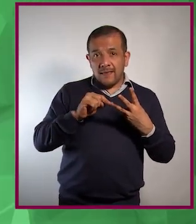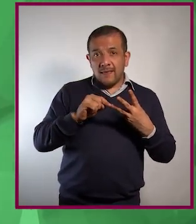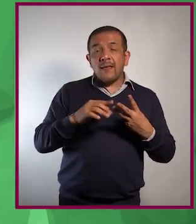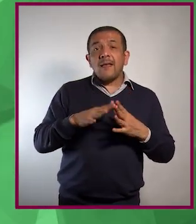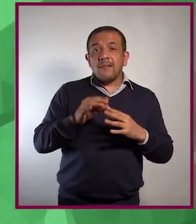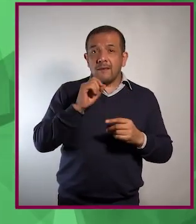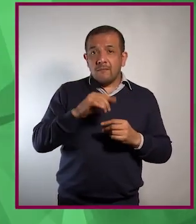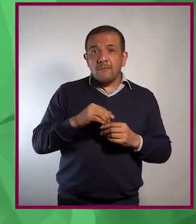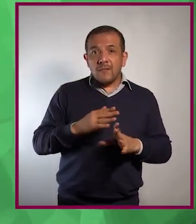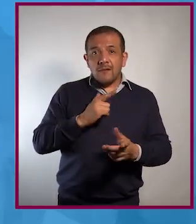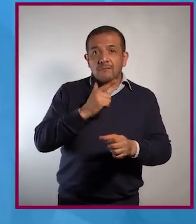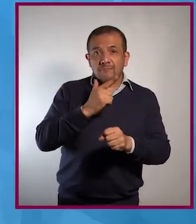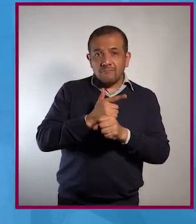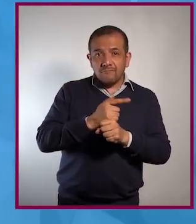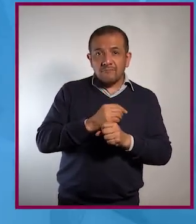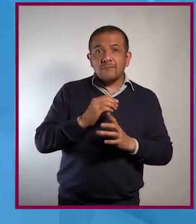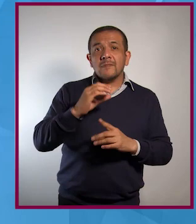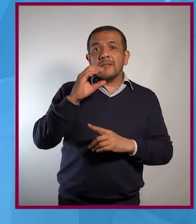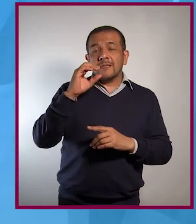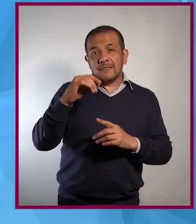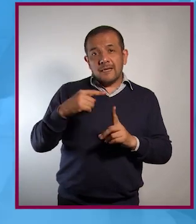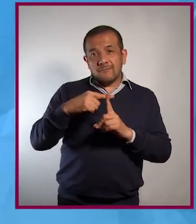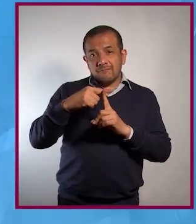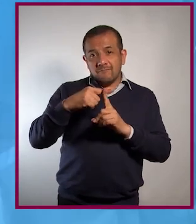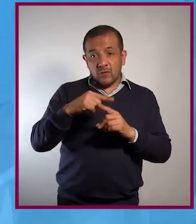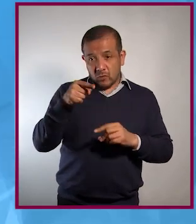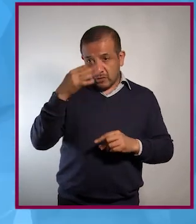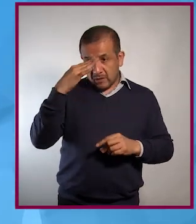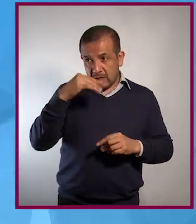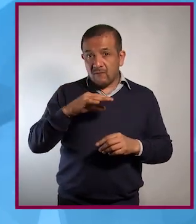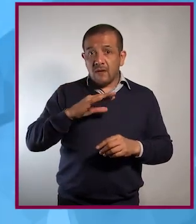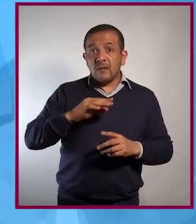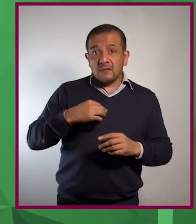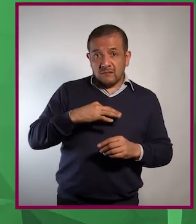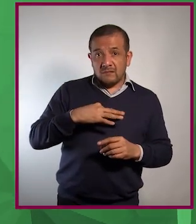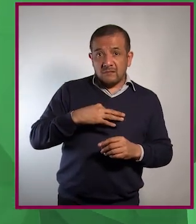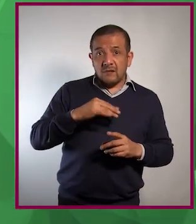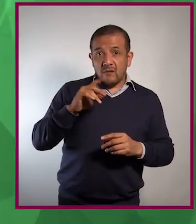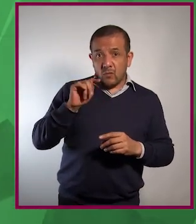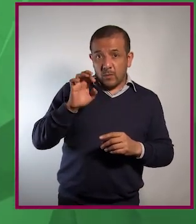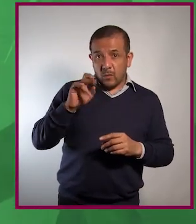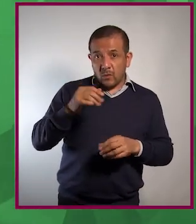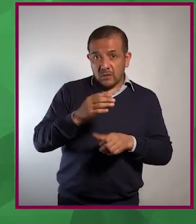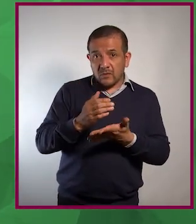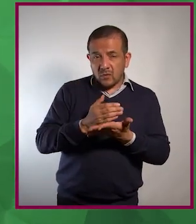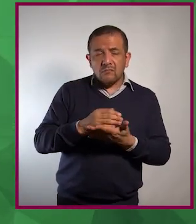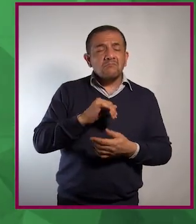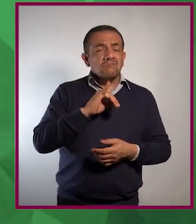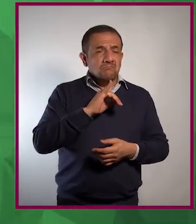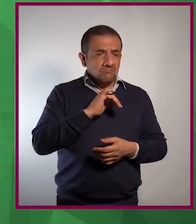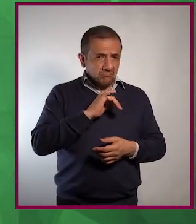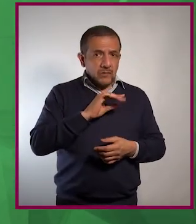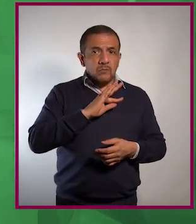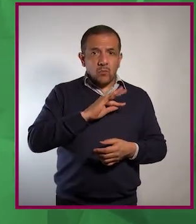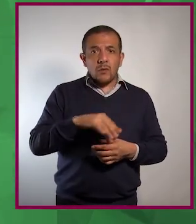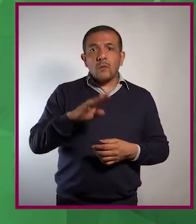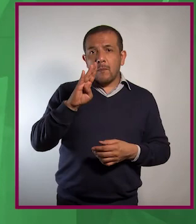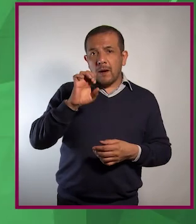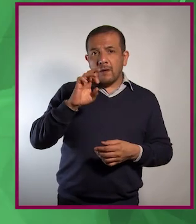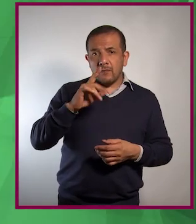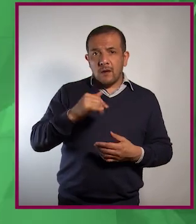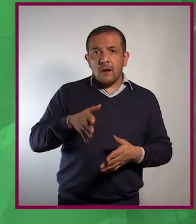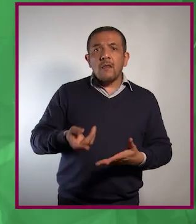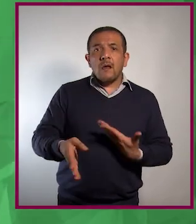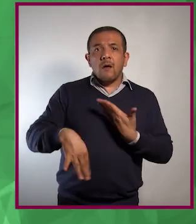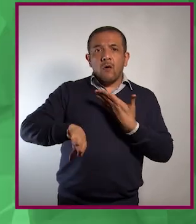a los grados centígrados. ¿Sabes si la tuberculosis tiene cura? Sí, generalmente es causado por una